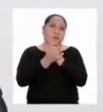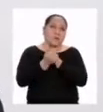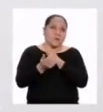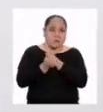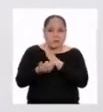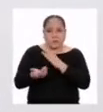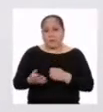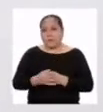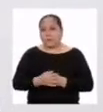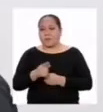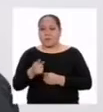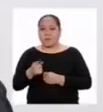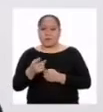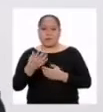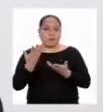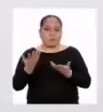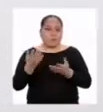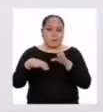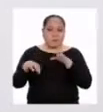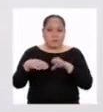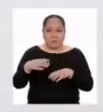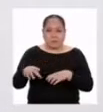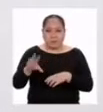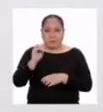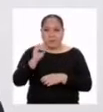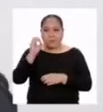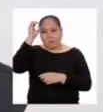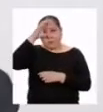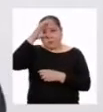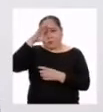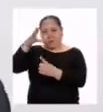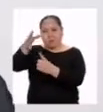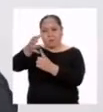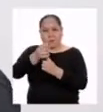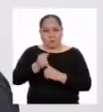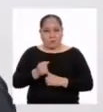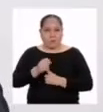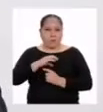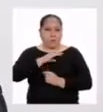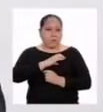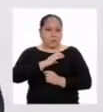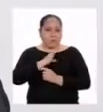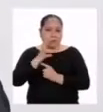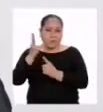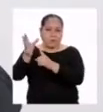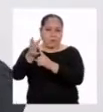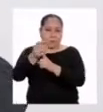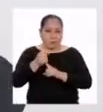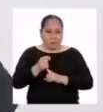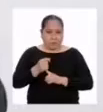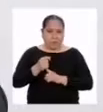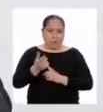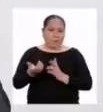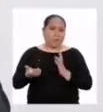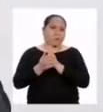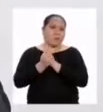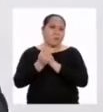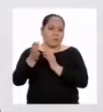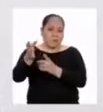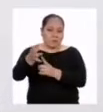habilidades, destrezas, conocimientos, comportamientos, hábitos,